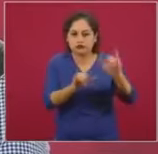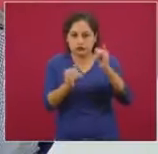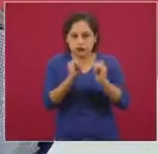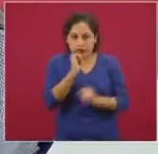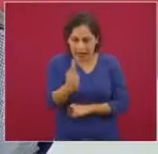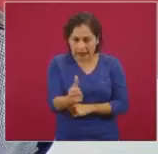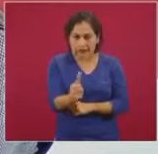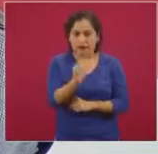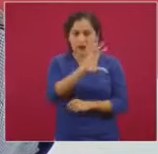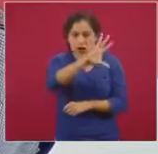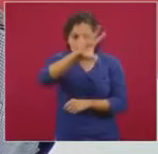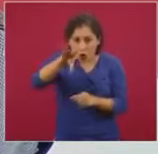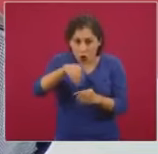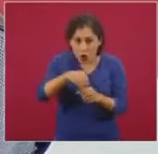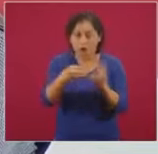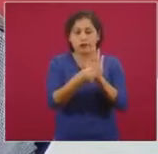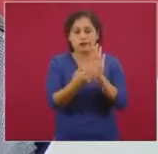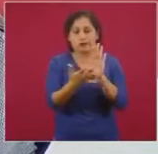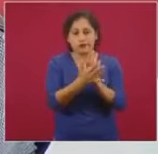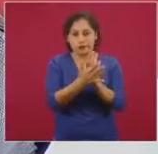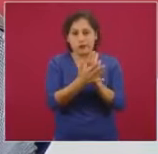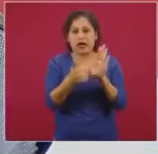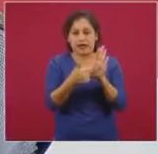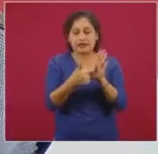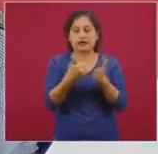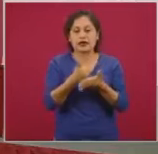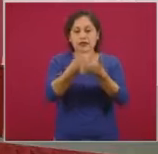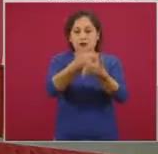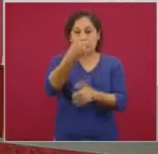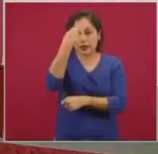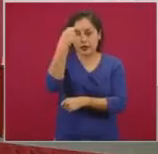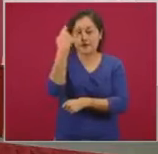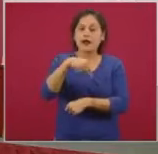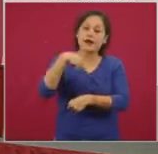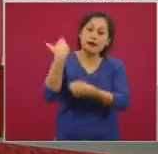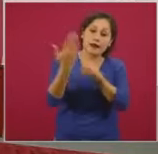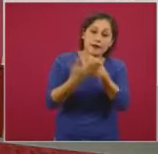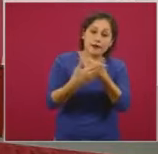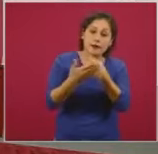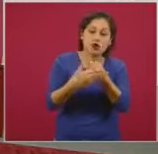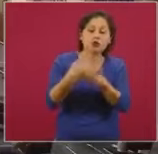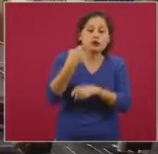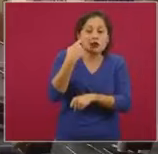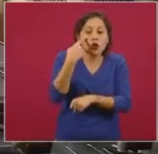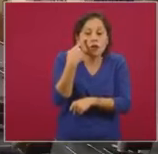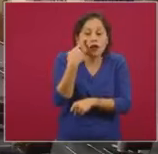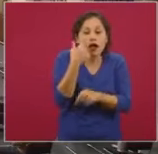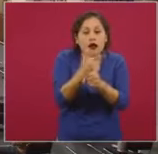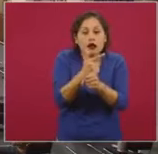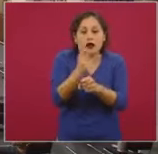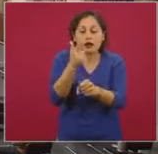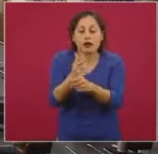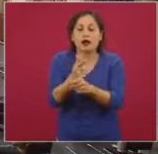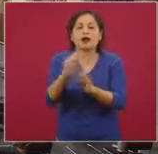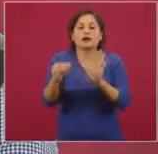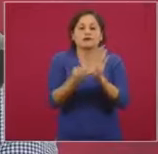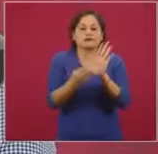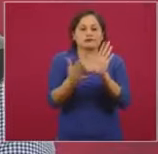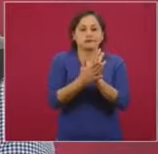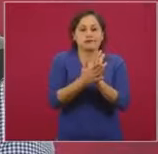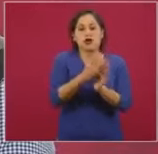es precisamente para que cuando veamos la tendencia estemos ya incluyendo en la observación de esta tendencia todas